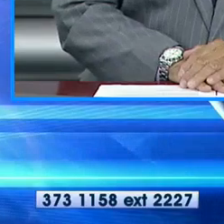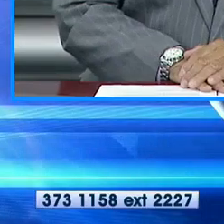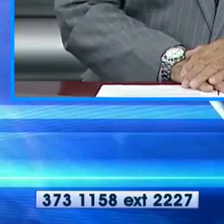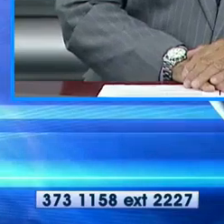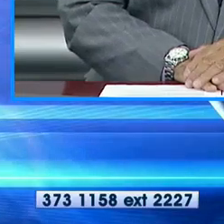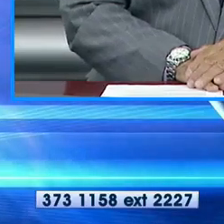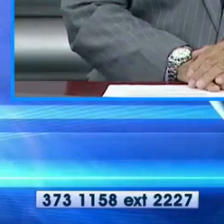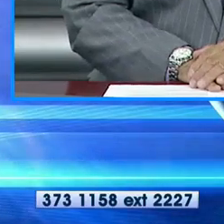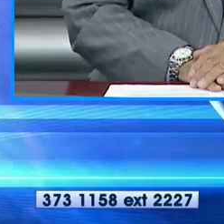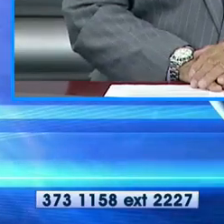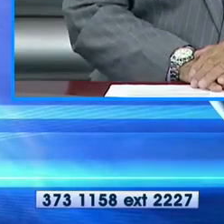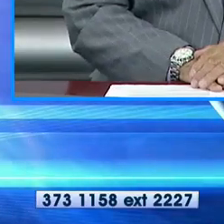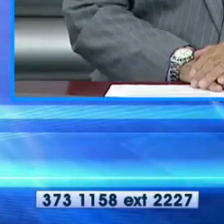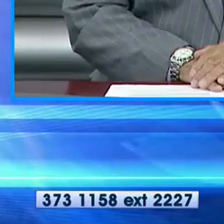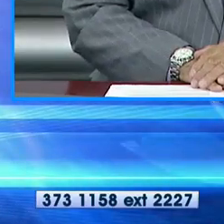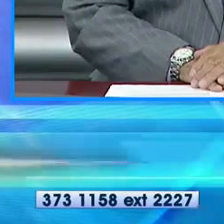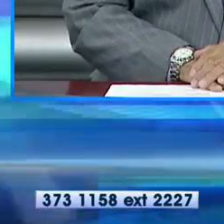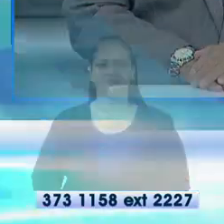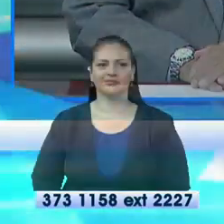con tu información.